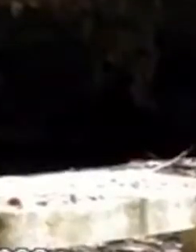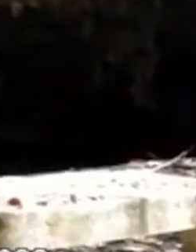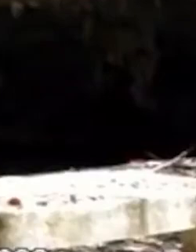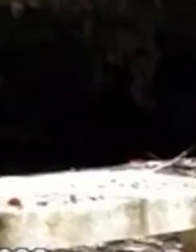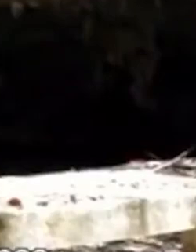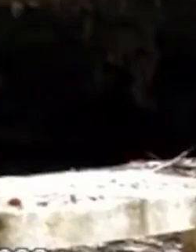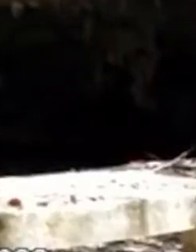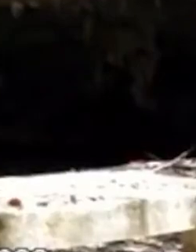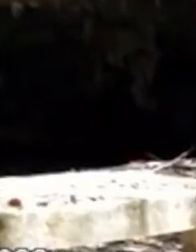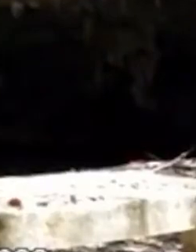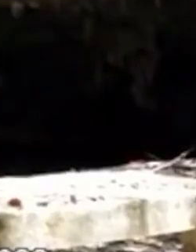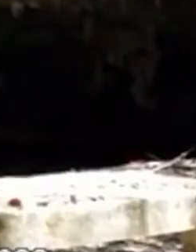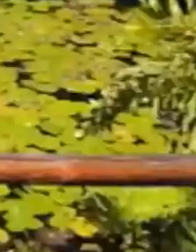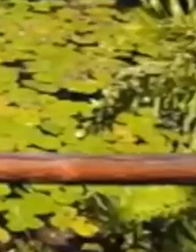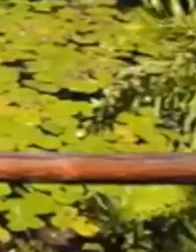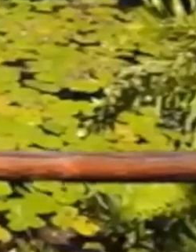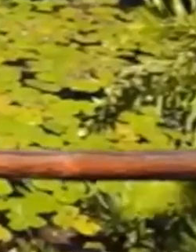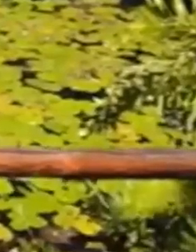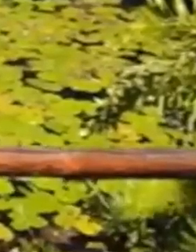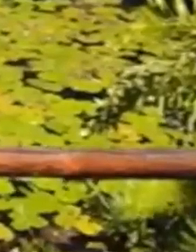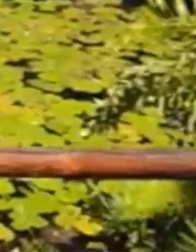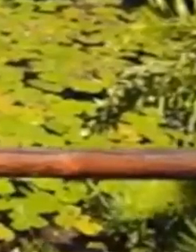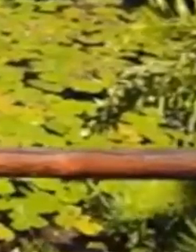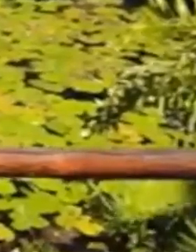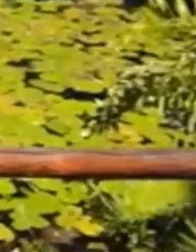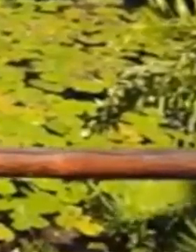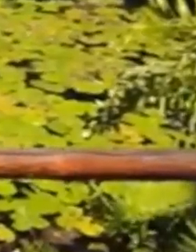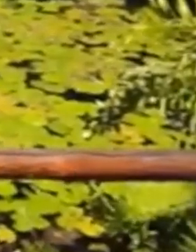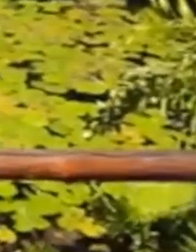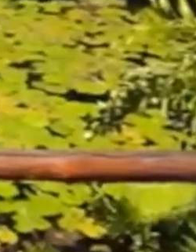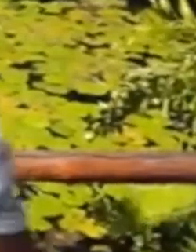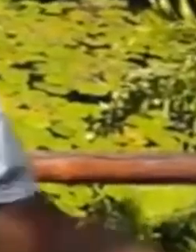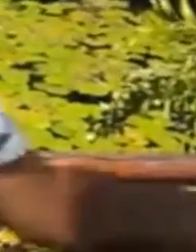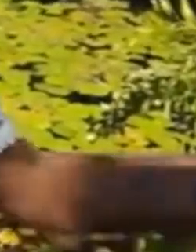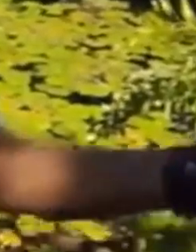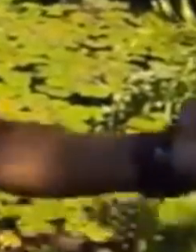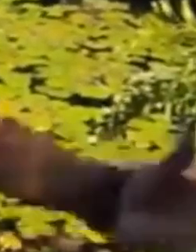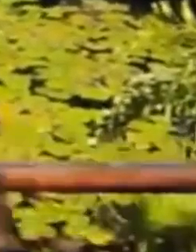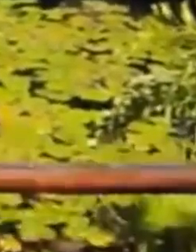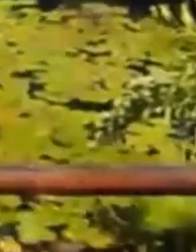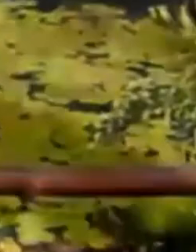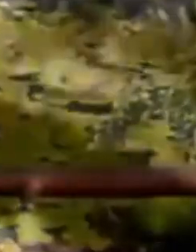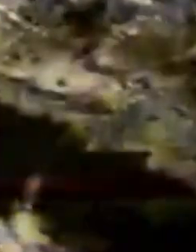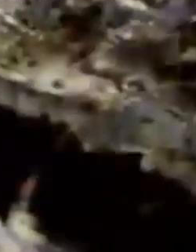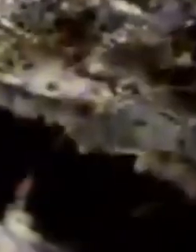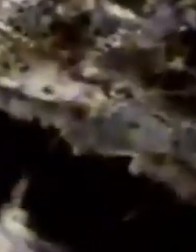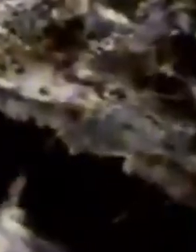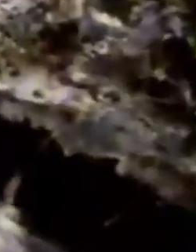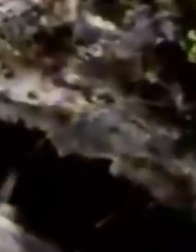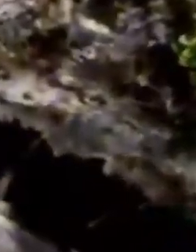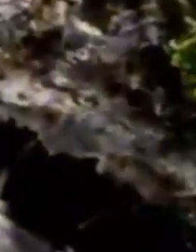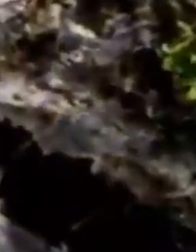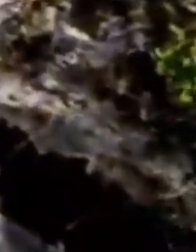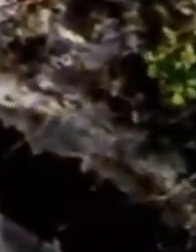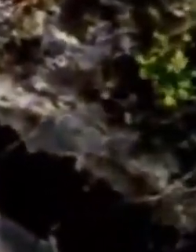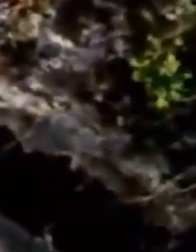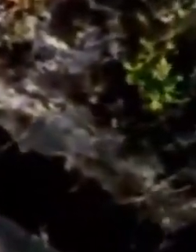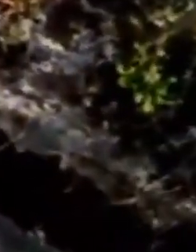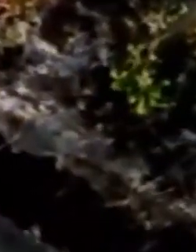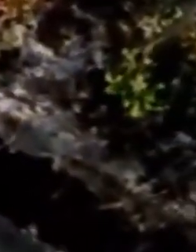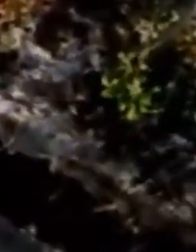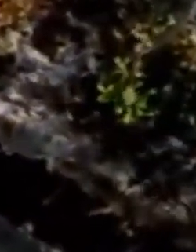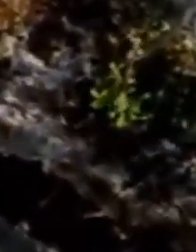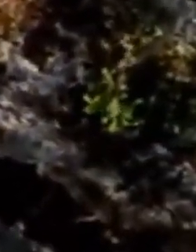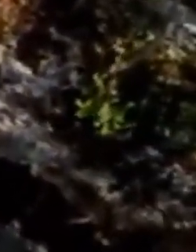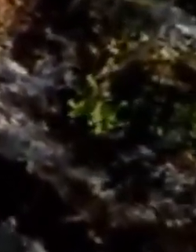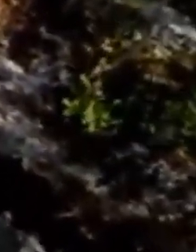Entonces lo cuidamos. Aquí nacimos, aquí andamos y somos parte de la naturaleza.